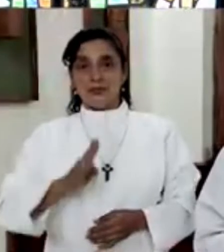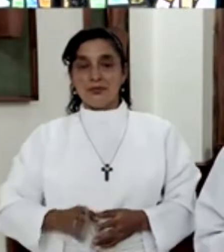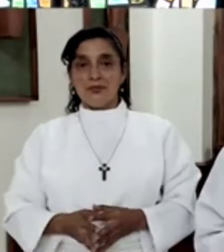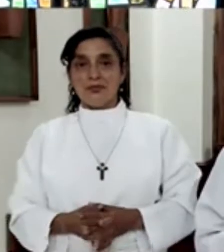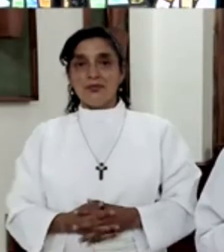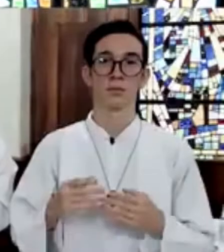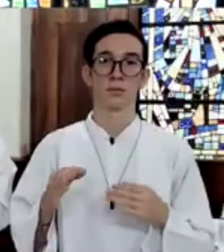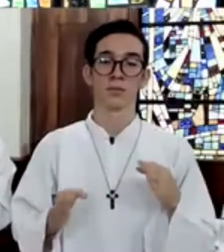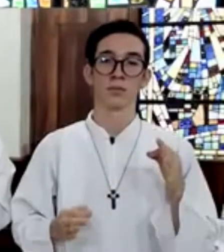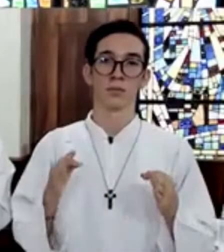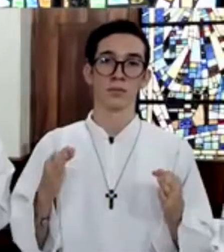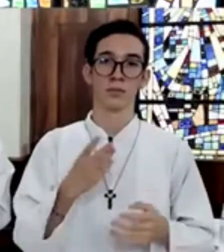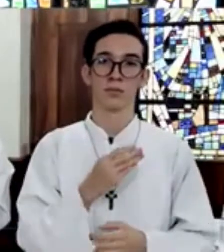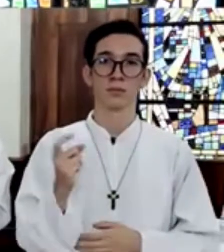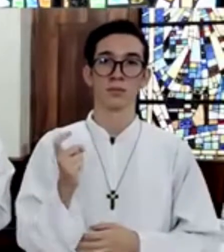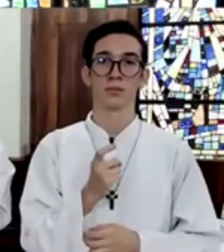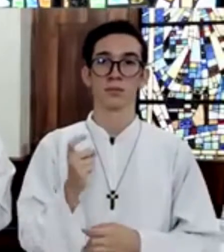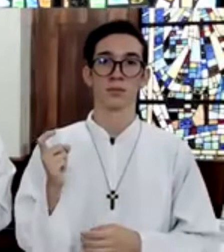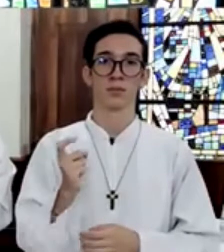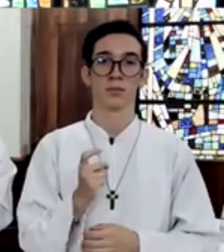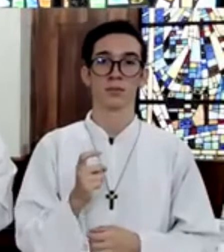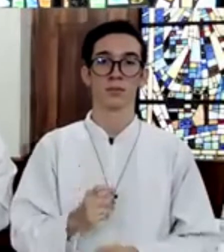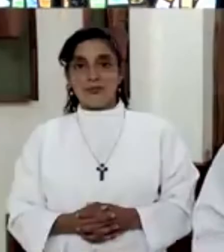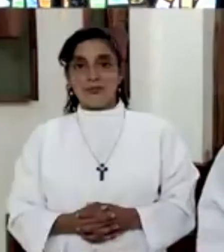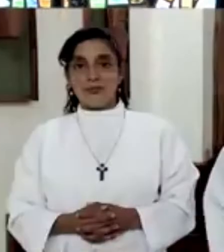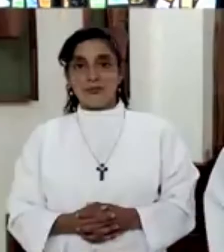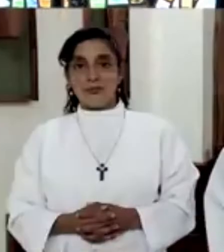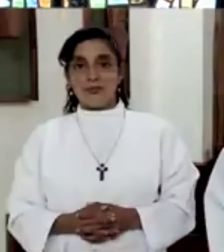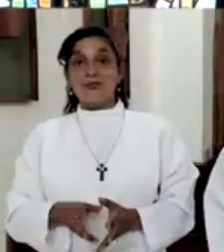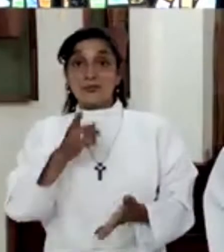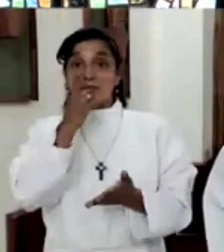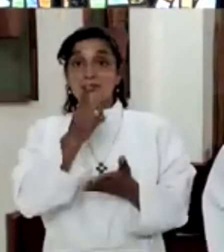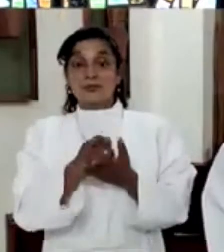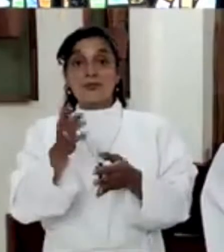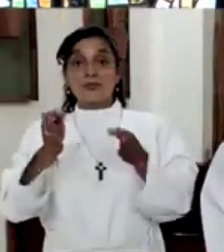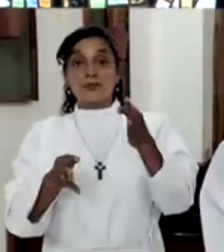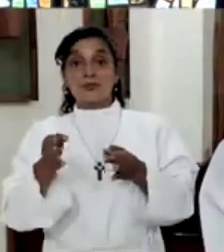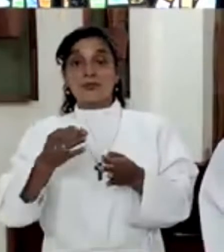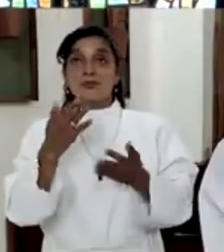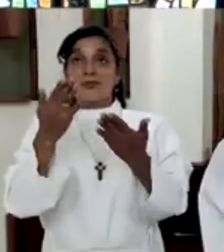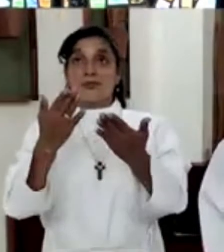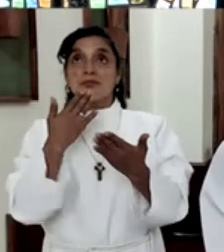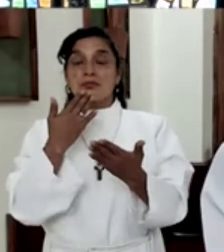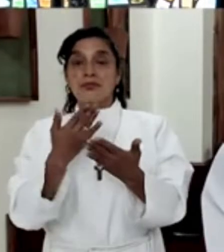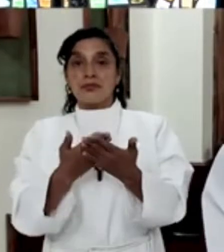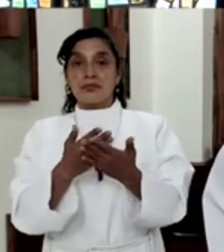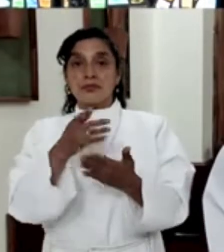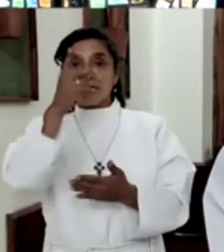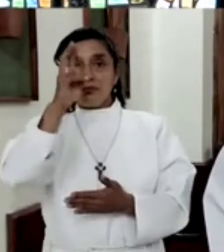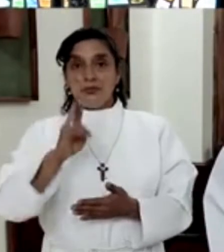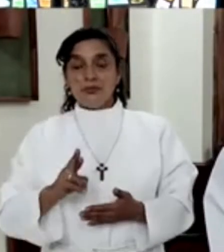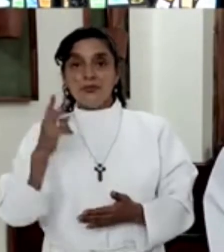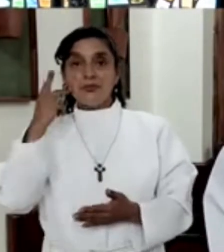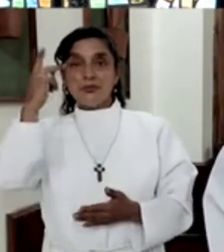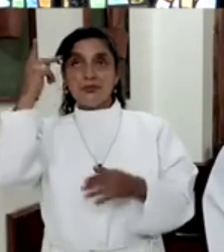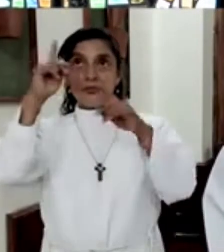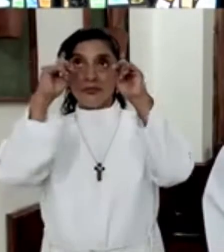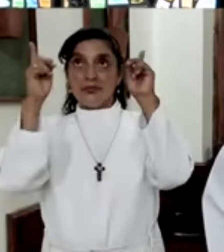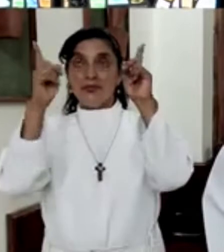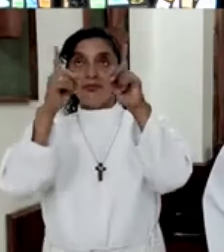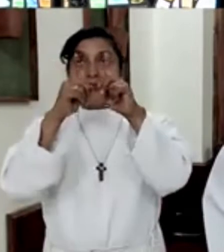nuestro Dios. Es justo y necesario. En verdad es justo darte gracias, Señor Padre